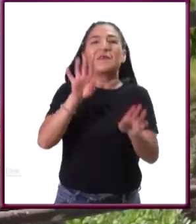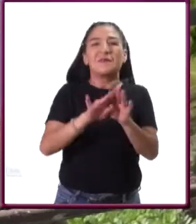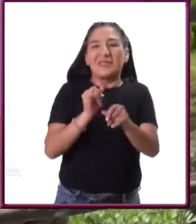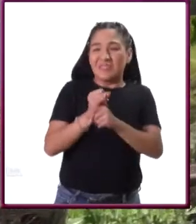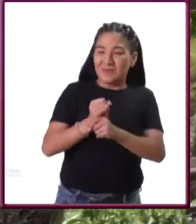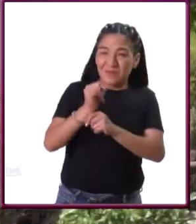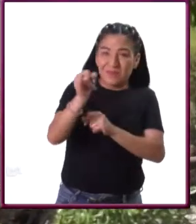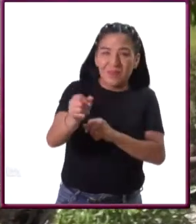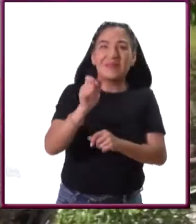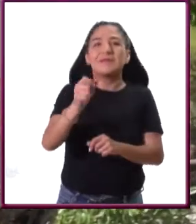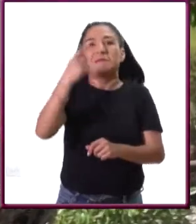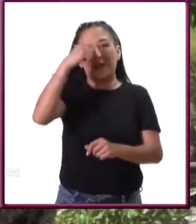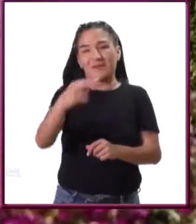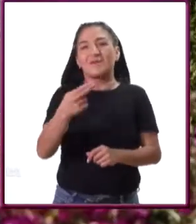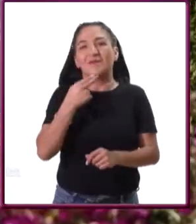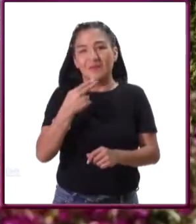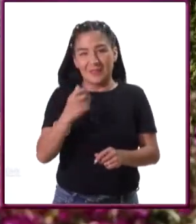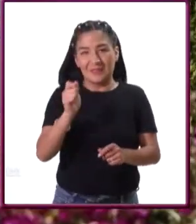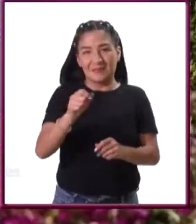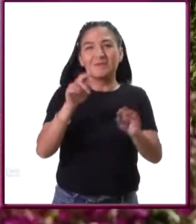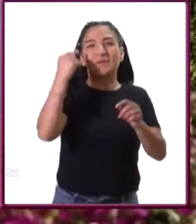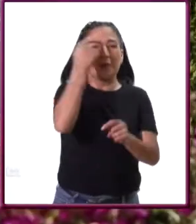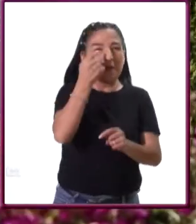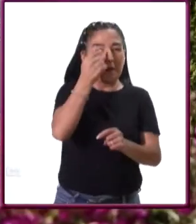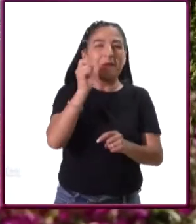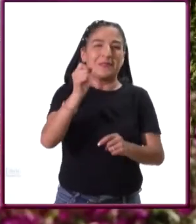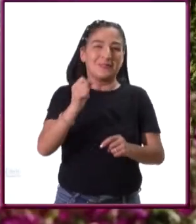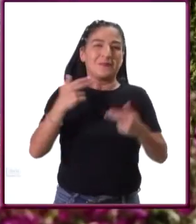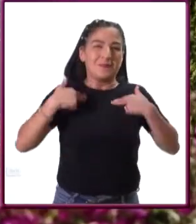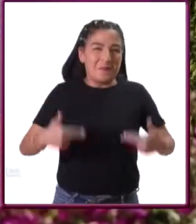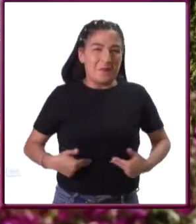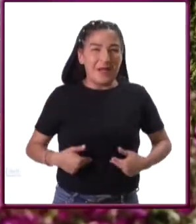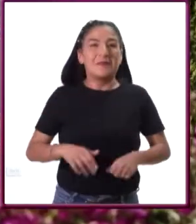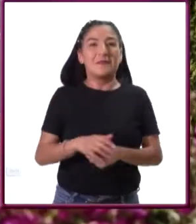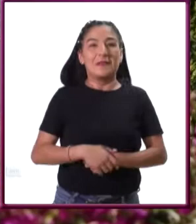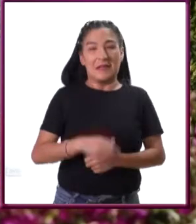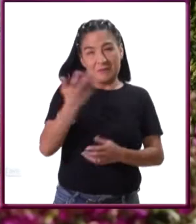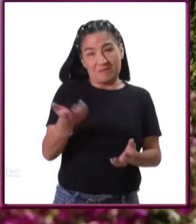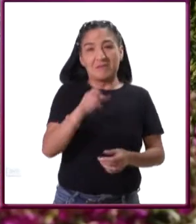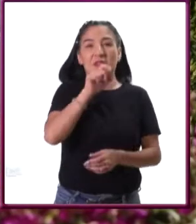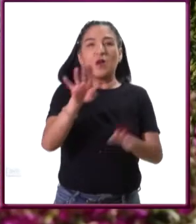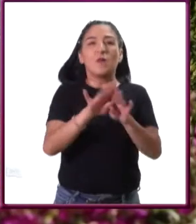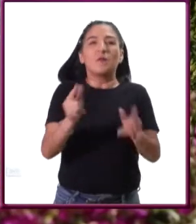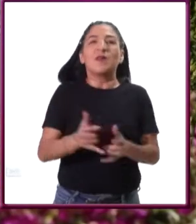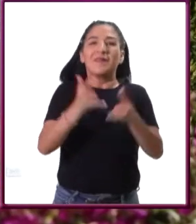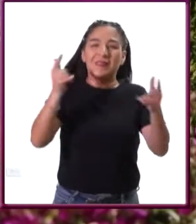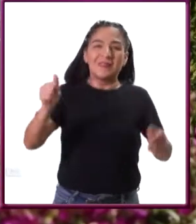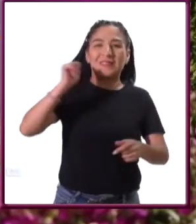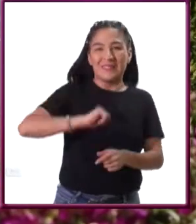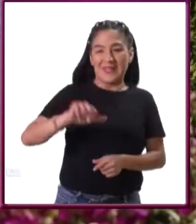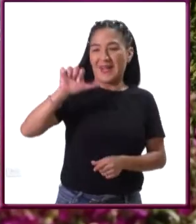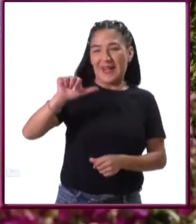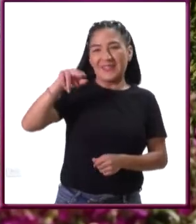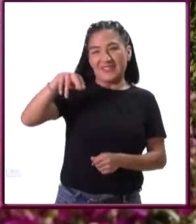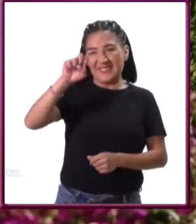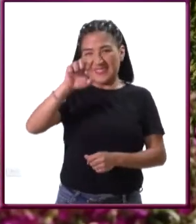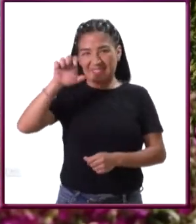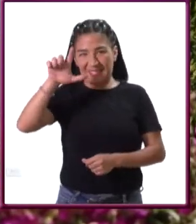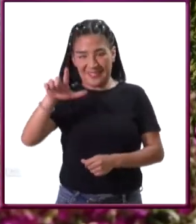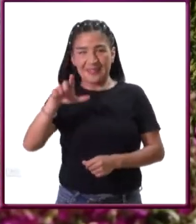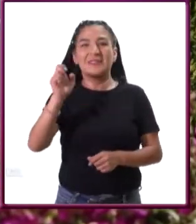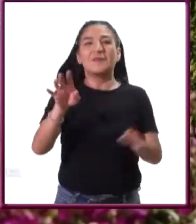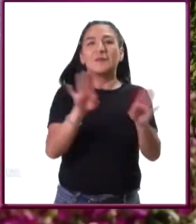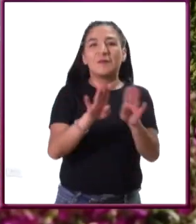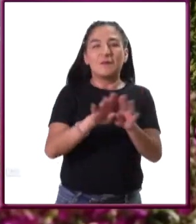diseño, el ojo humano. No por nada, el histórico fotógrafo de paisajes Ansel Adams decía que el componente